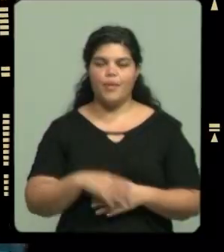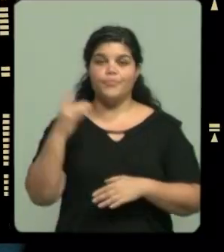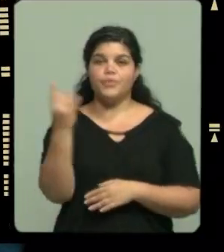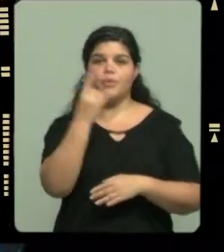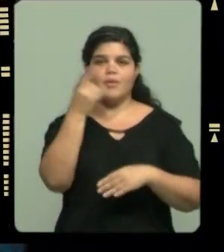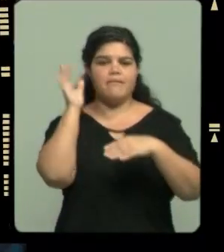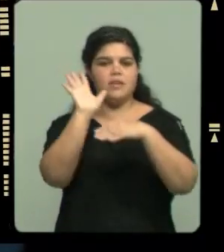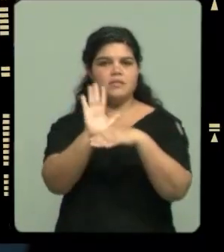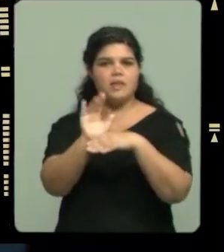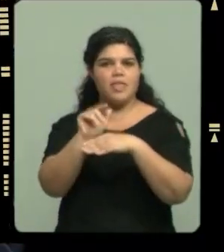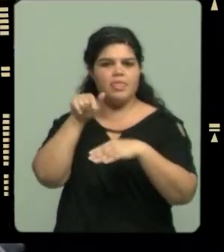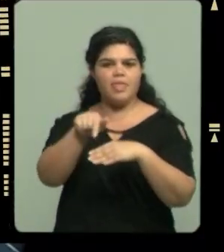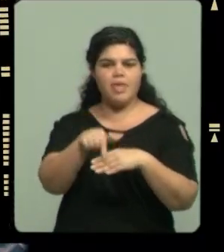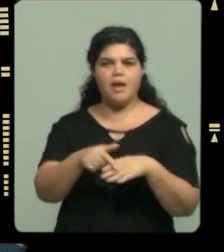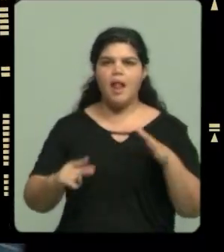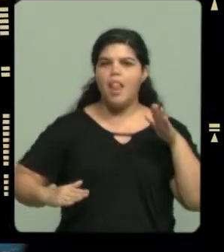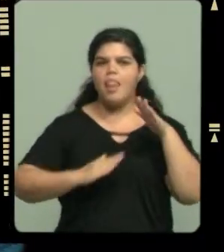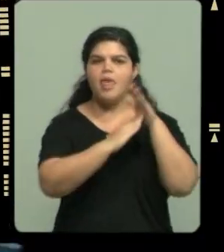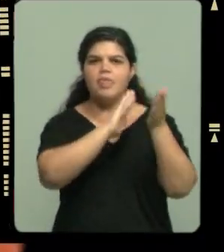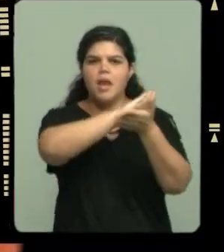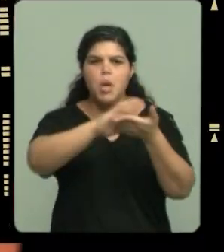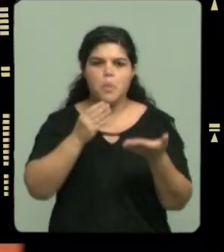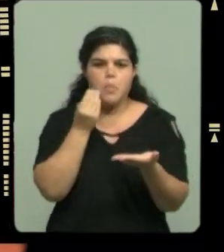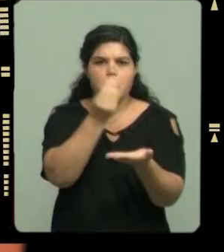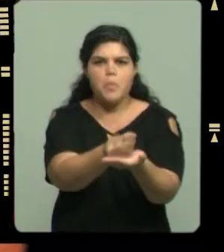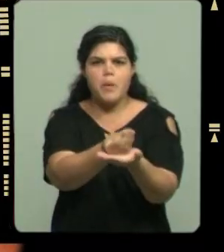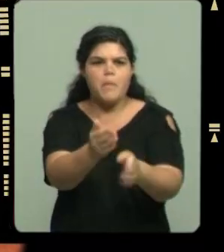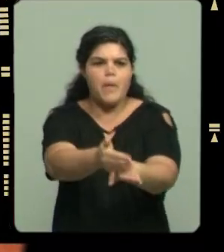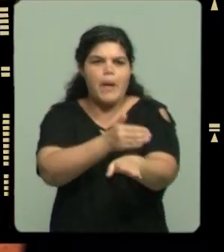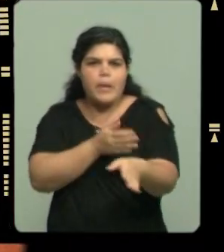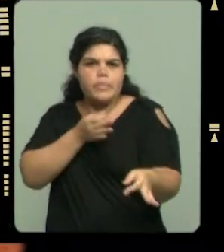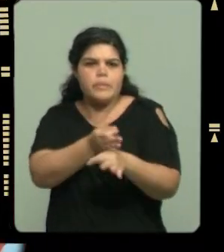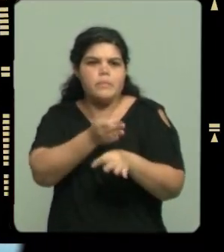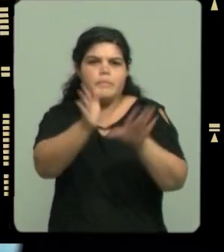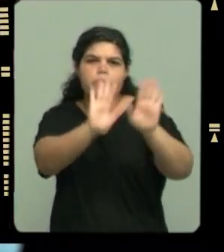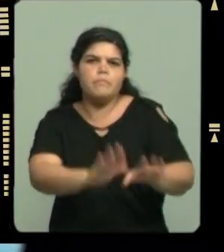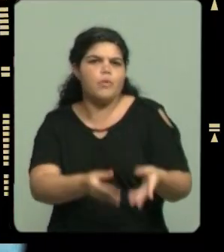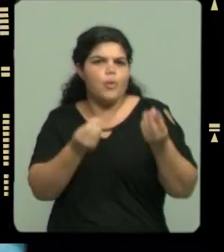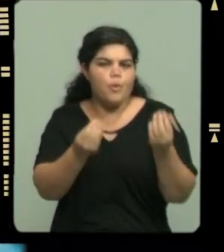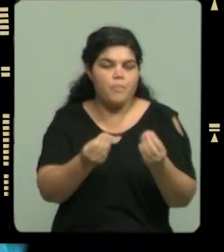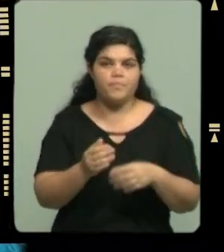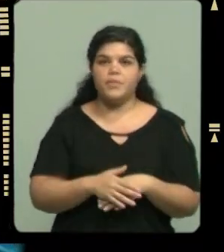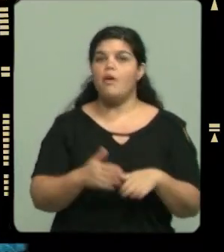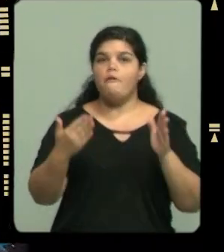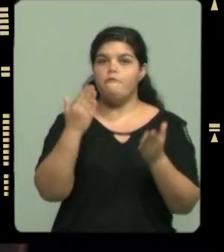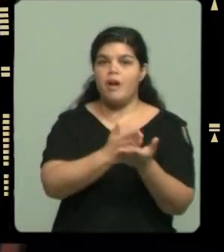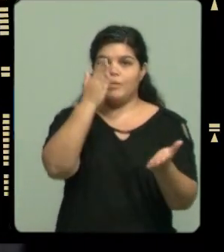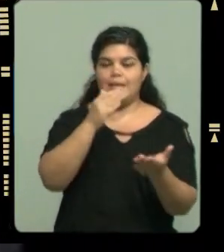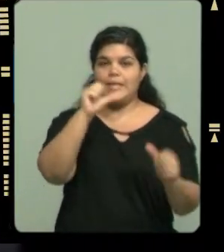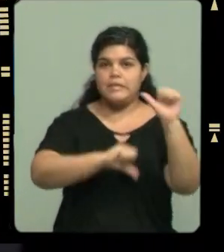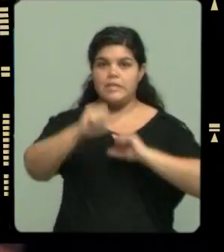¿Cómo prepara la Universidad Nacional de Cuyo a los nuevos líderes? El programa de líderes de la Facultad de Ciencias